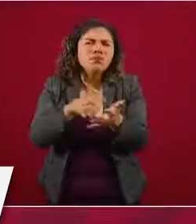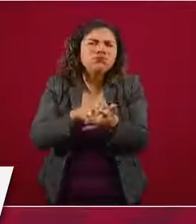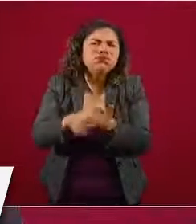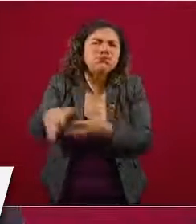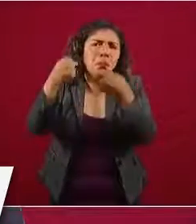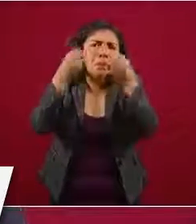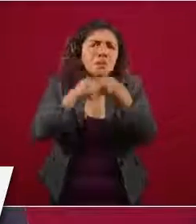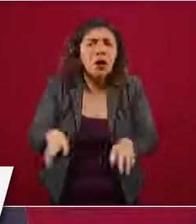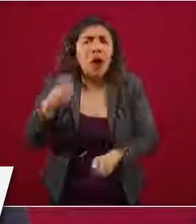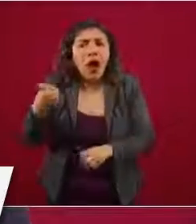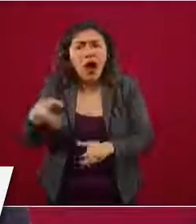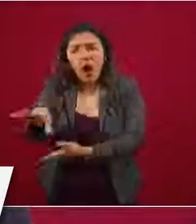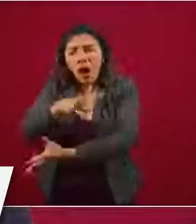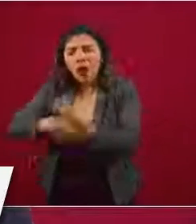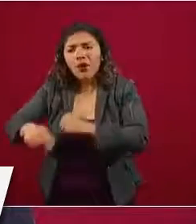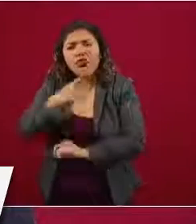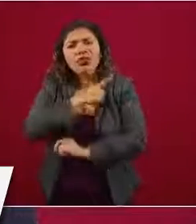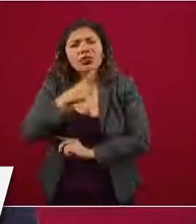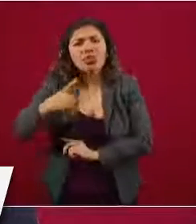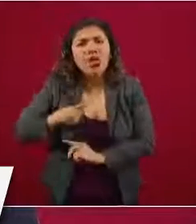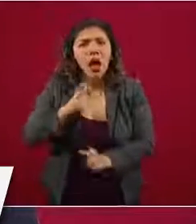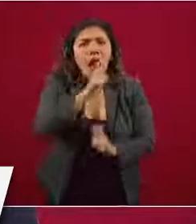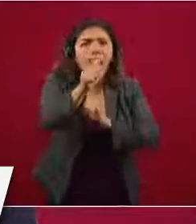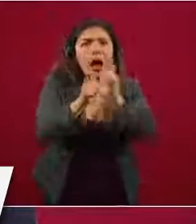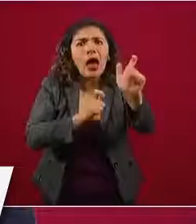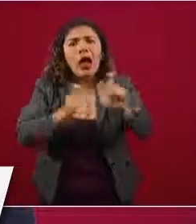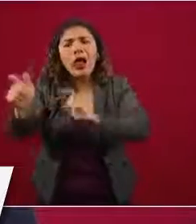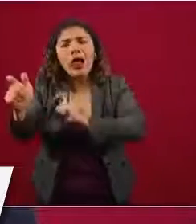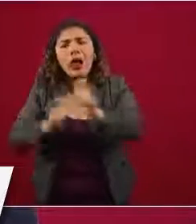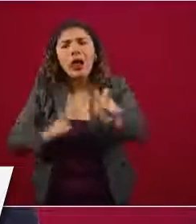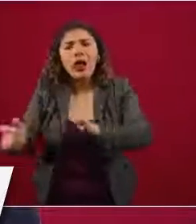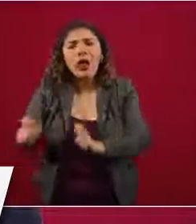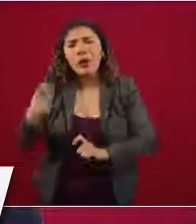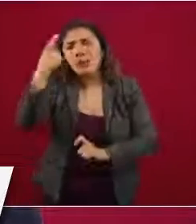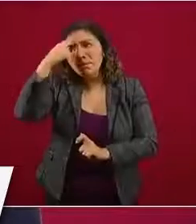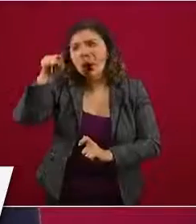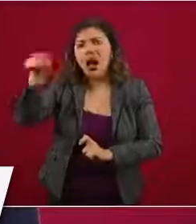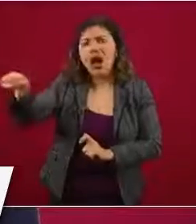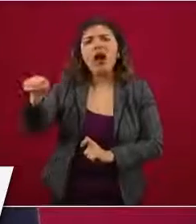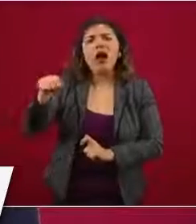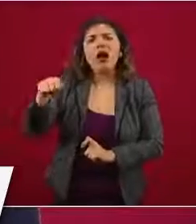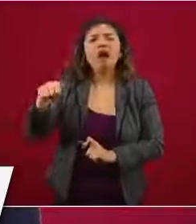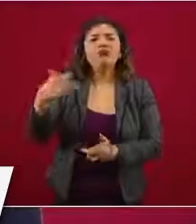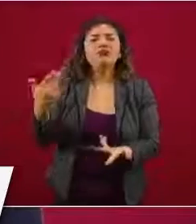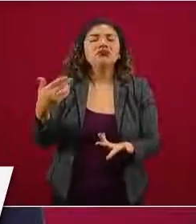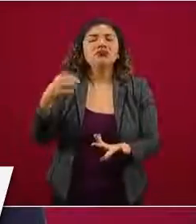deudas a la hacienda pública.